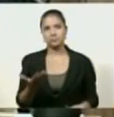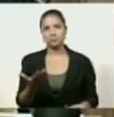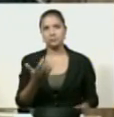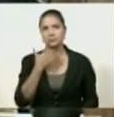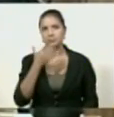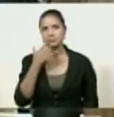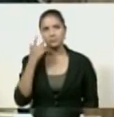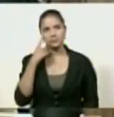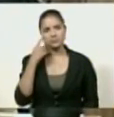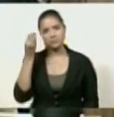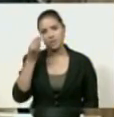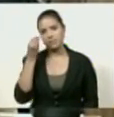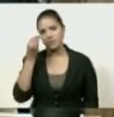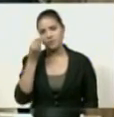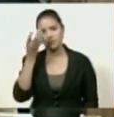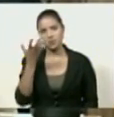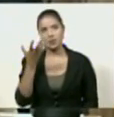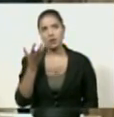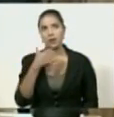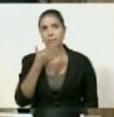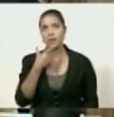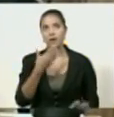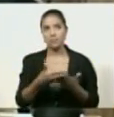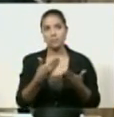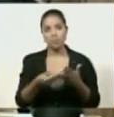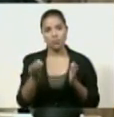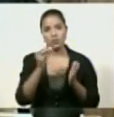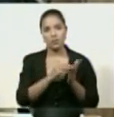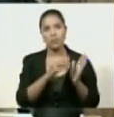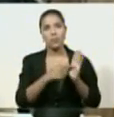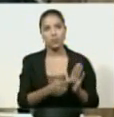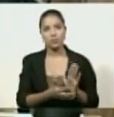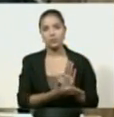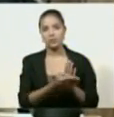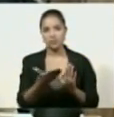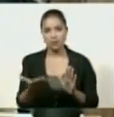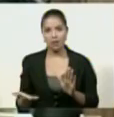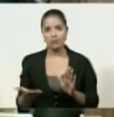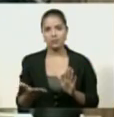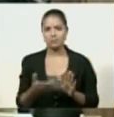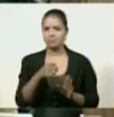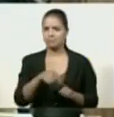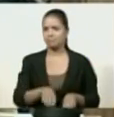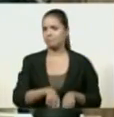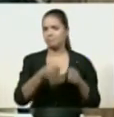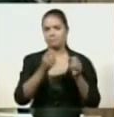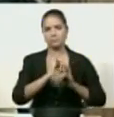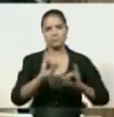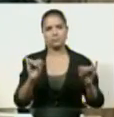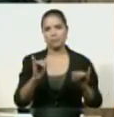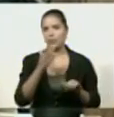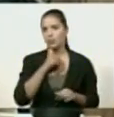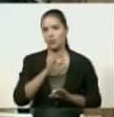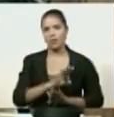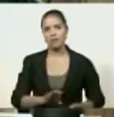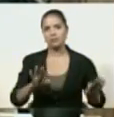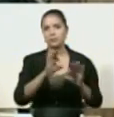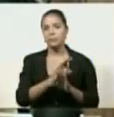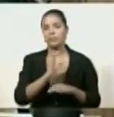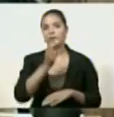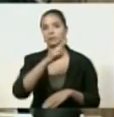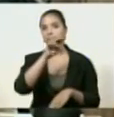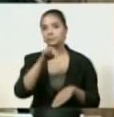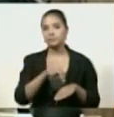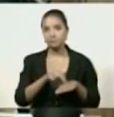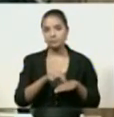pequeña reflexión, como para evidenciar una vez más ese acto irrito y nulo de esta Asamblea Nacional, que